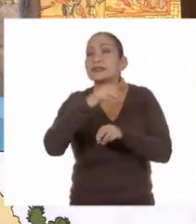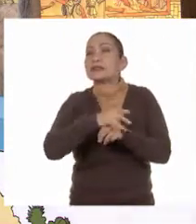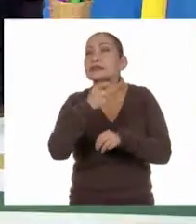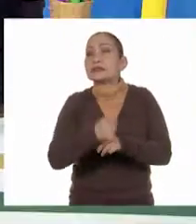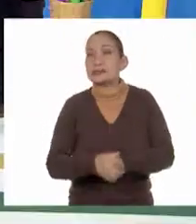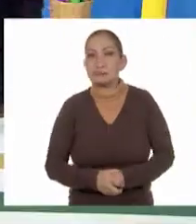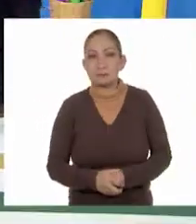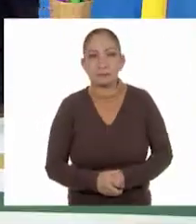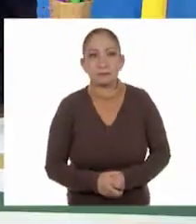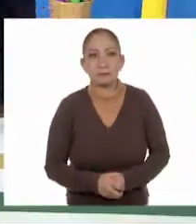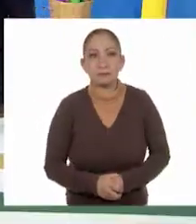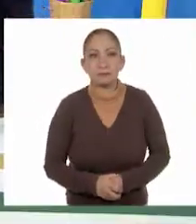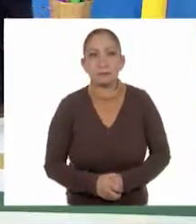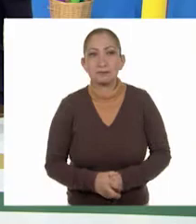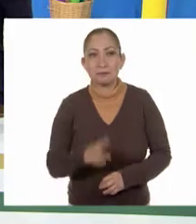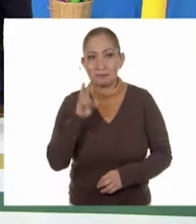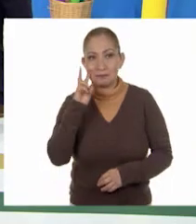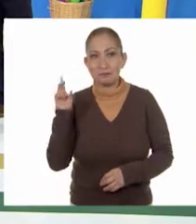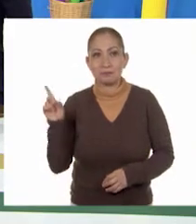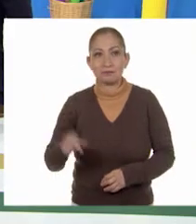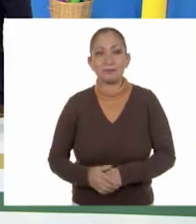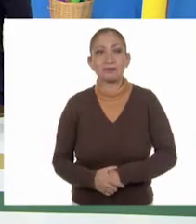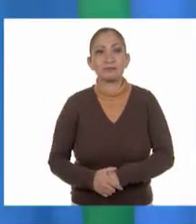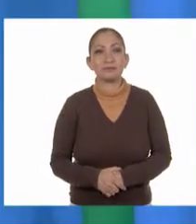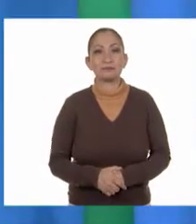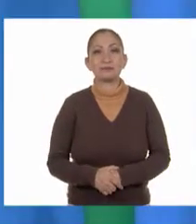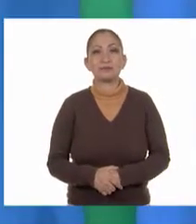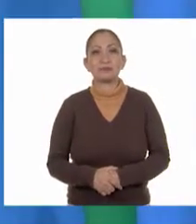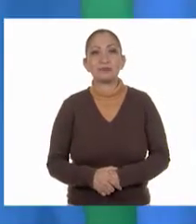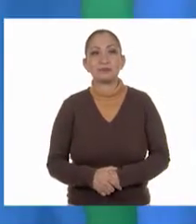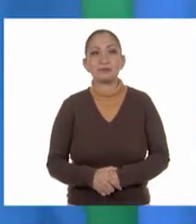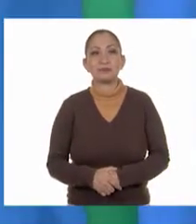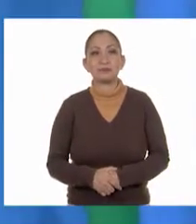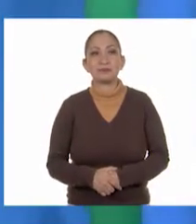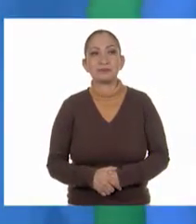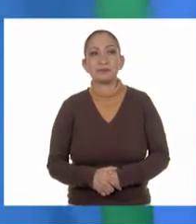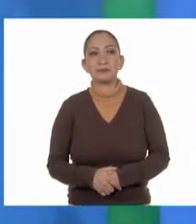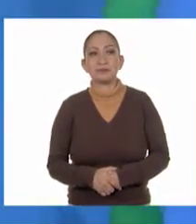claro que sí. Noche triste. Muy bien, maestra.